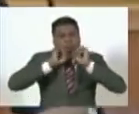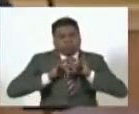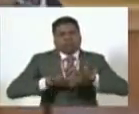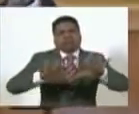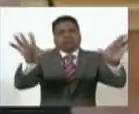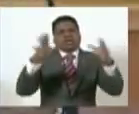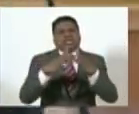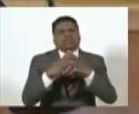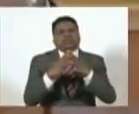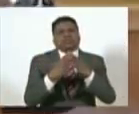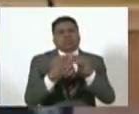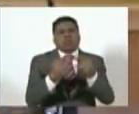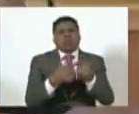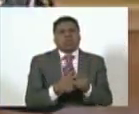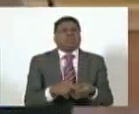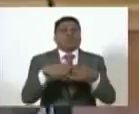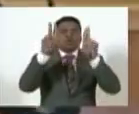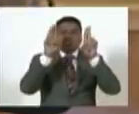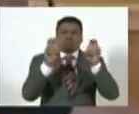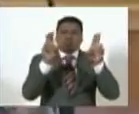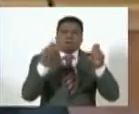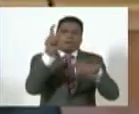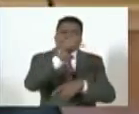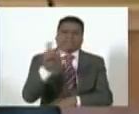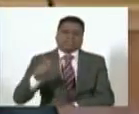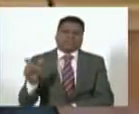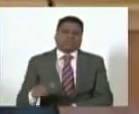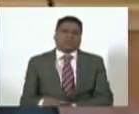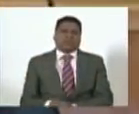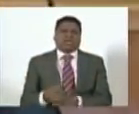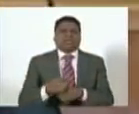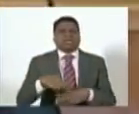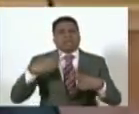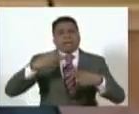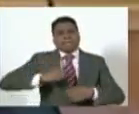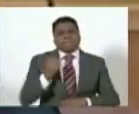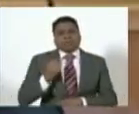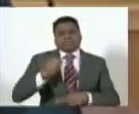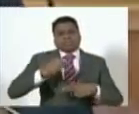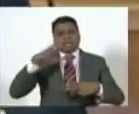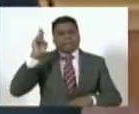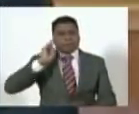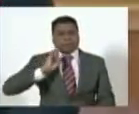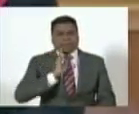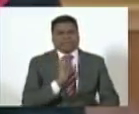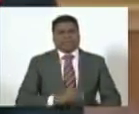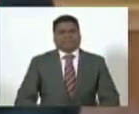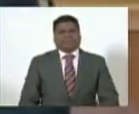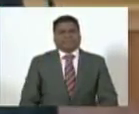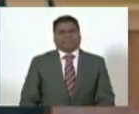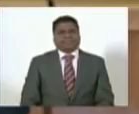con sangre nueva de la juventud profesional venezolana, nuestra Policía Nacional Bolivariana.